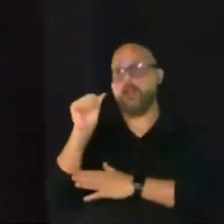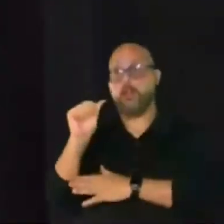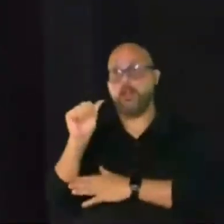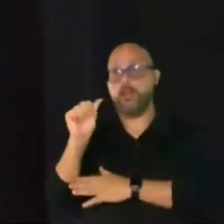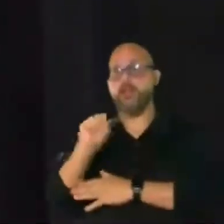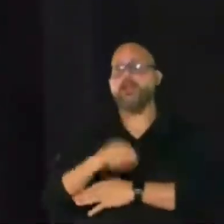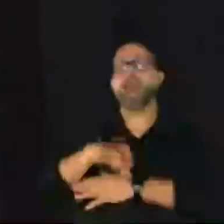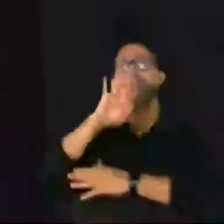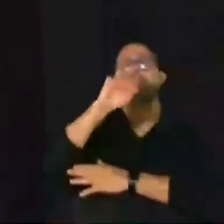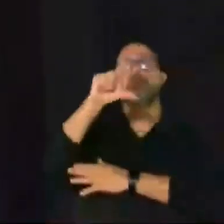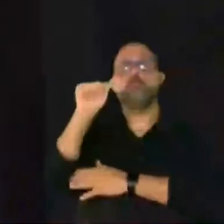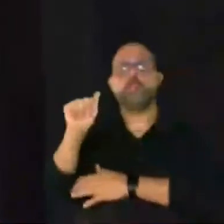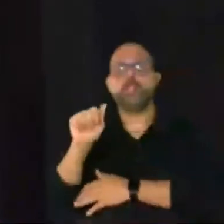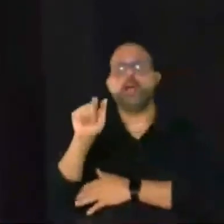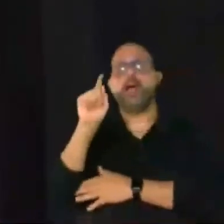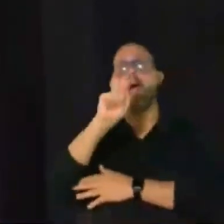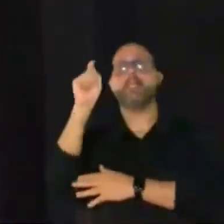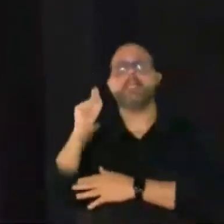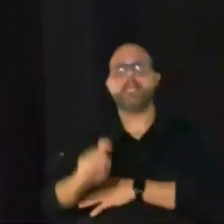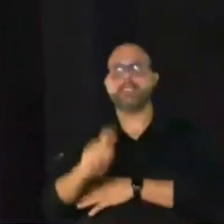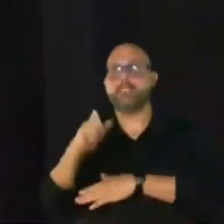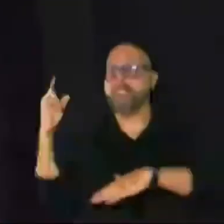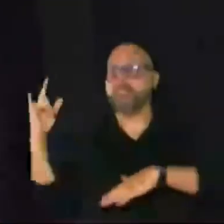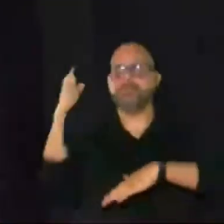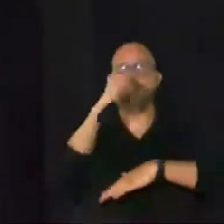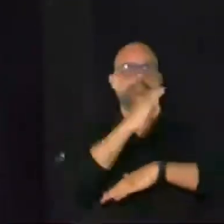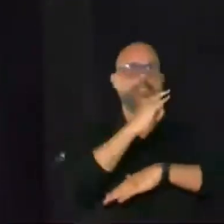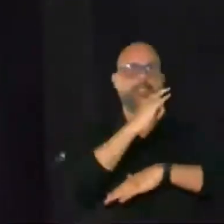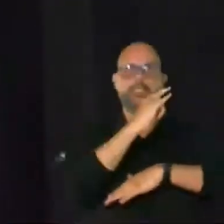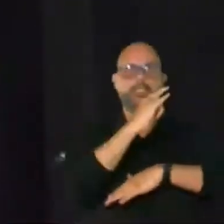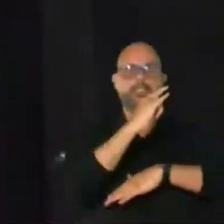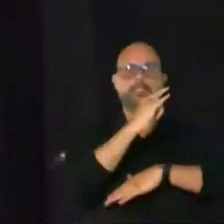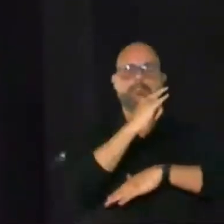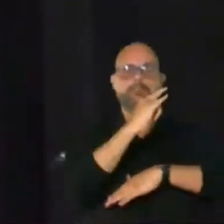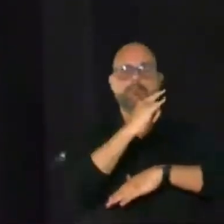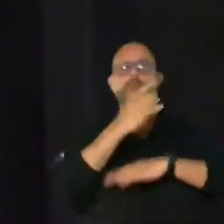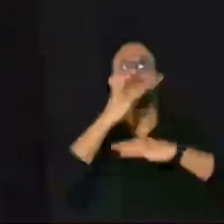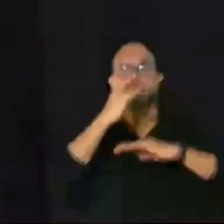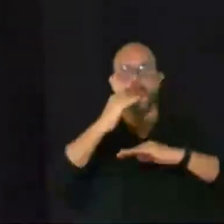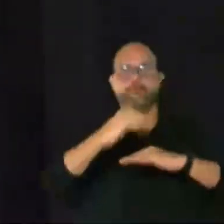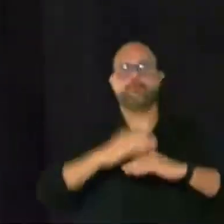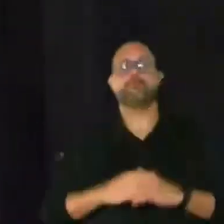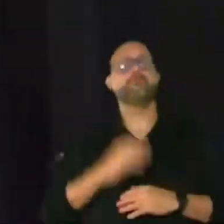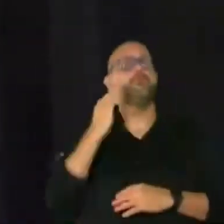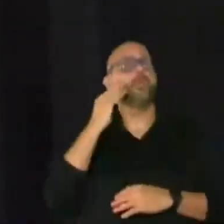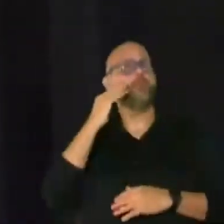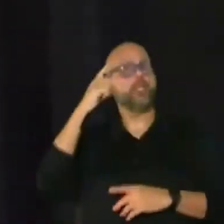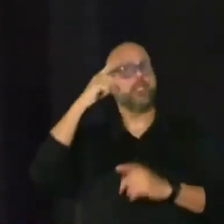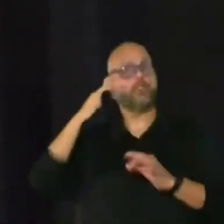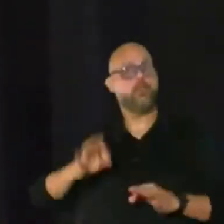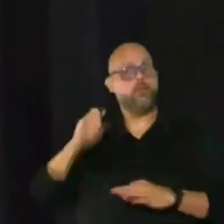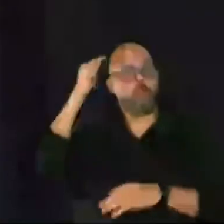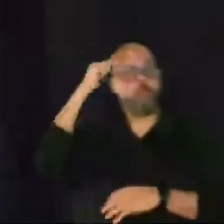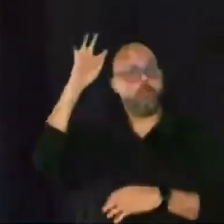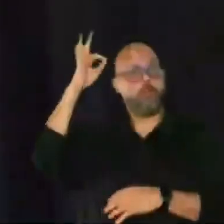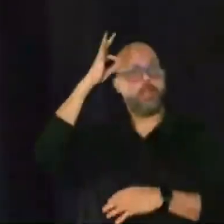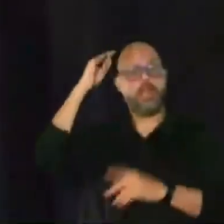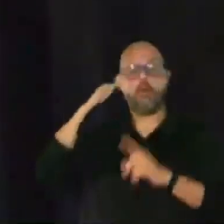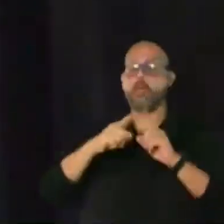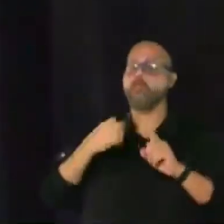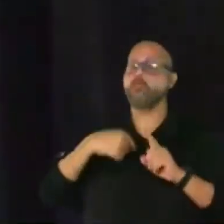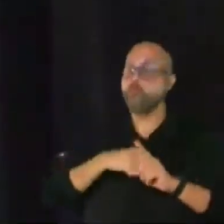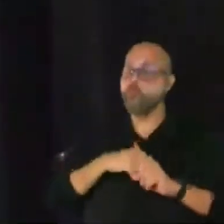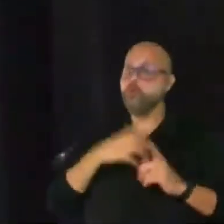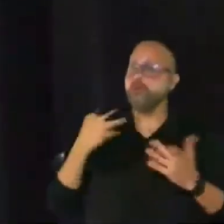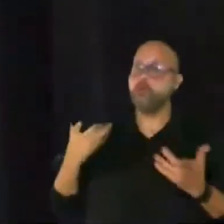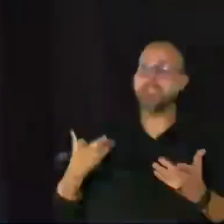a Texas. Sabemos que es una determinación del gobierno federal, pero nosotros, en vías de buscar lo mejor para nuestro